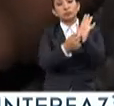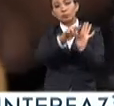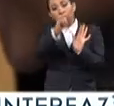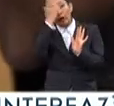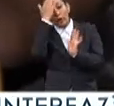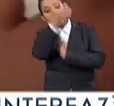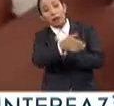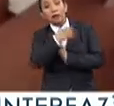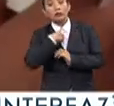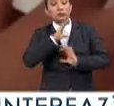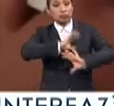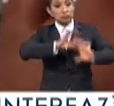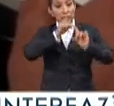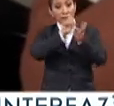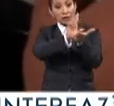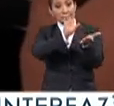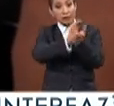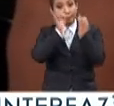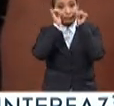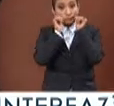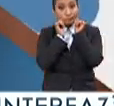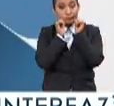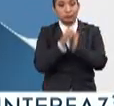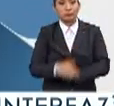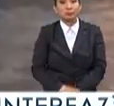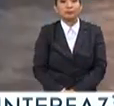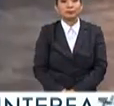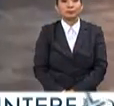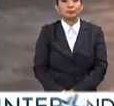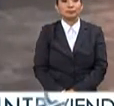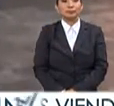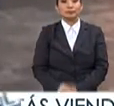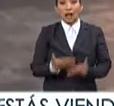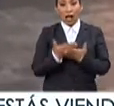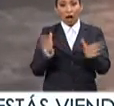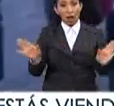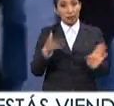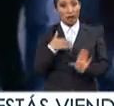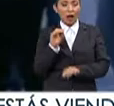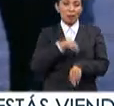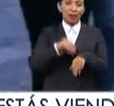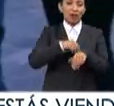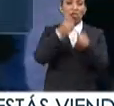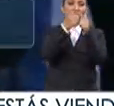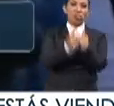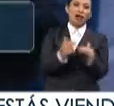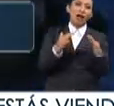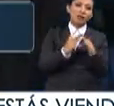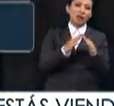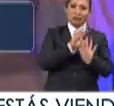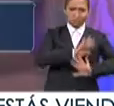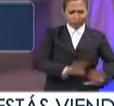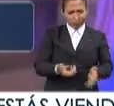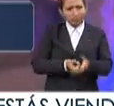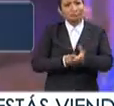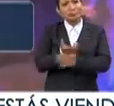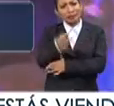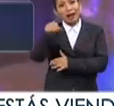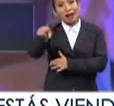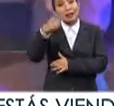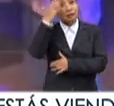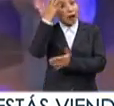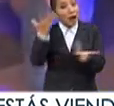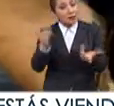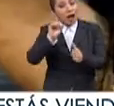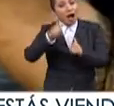reconocer a intérpretes con discapacidad visual ahora ya no tienes pretexto para quedarte en casa no olvides que